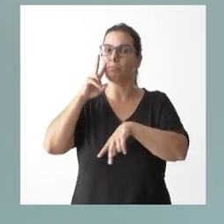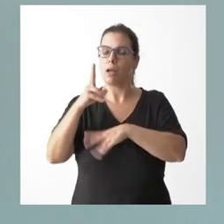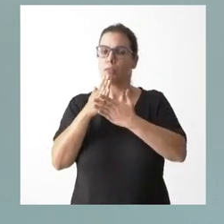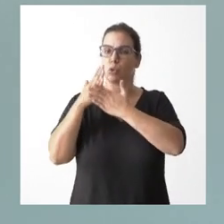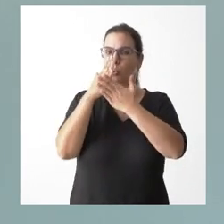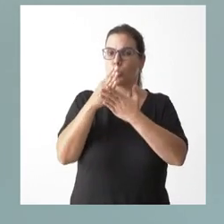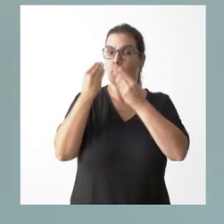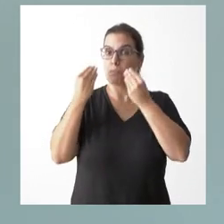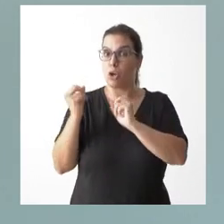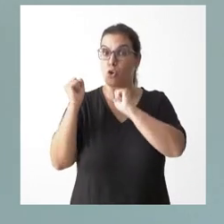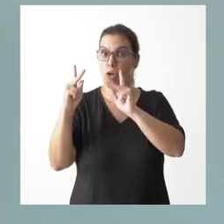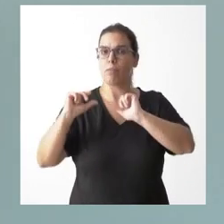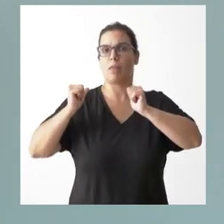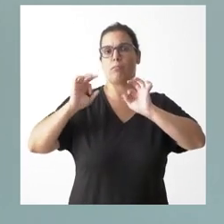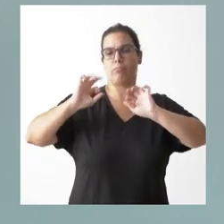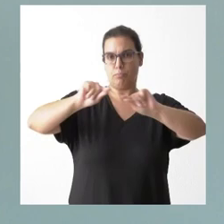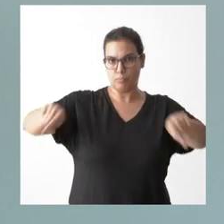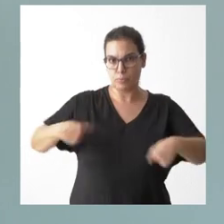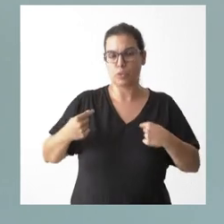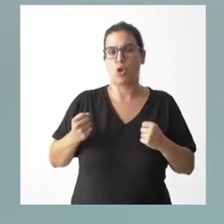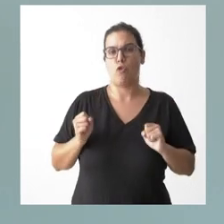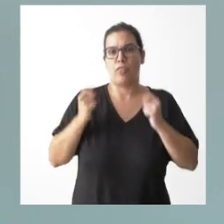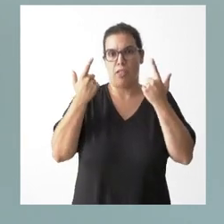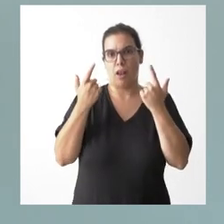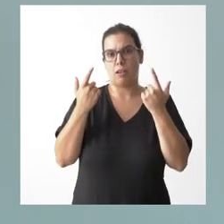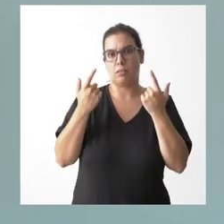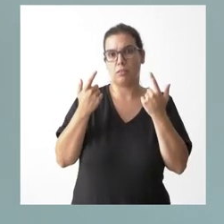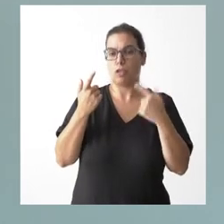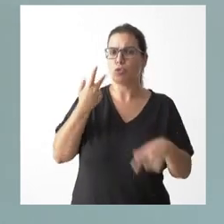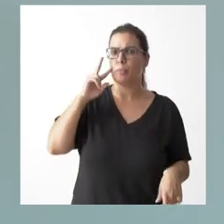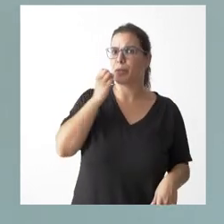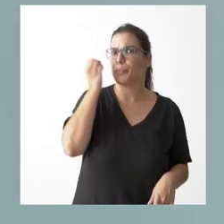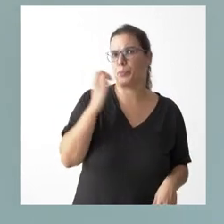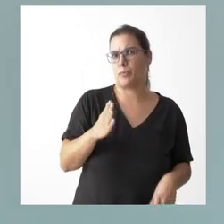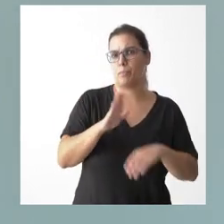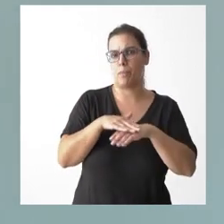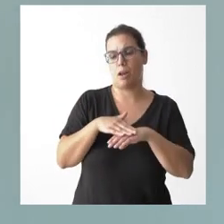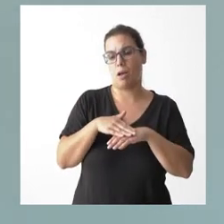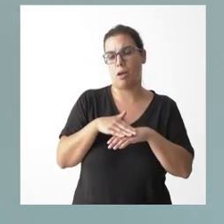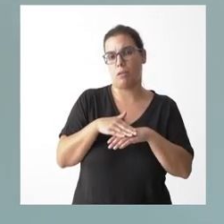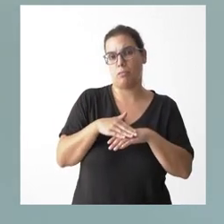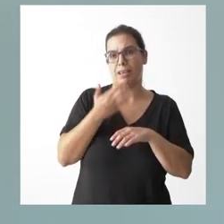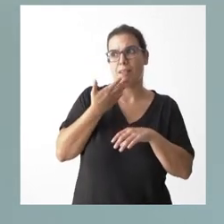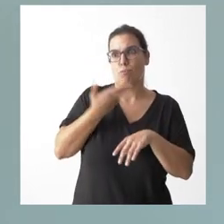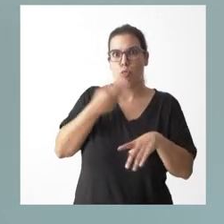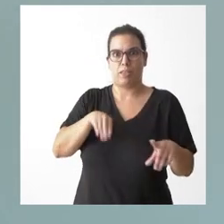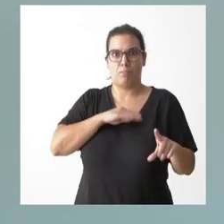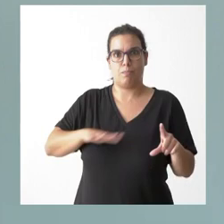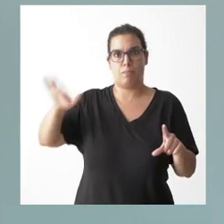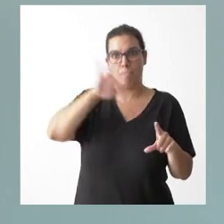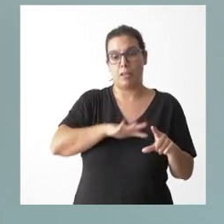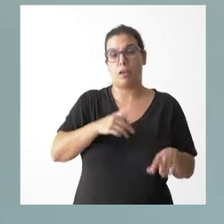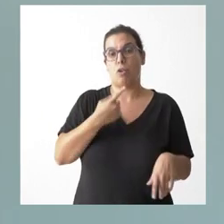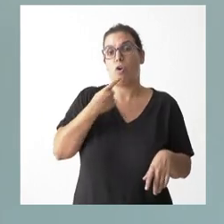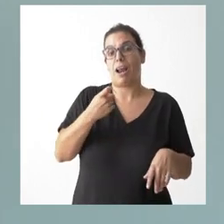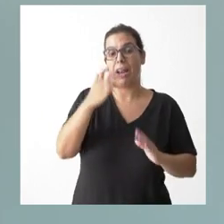lo analice, pues se pueda proceder a su firma, que es una experiencia muy positiva dentro del contexto nacional y que ojalá no sea la única rebaja